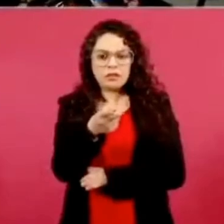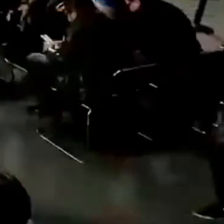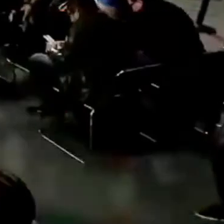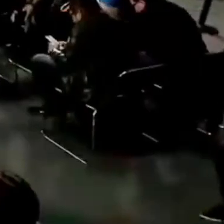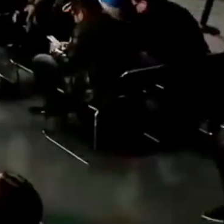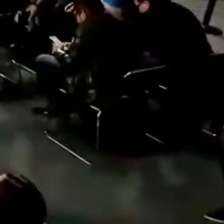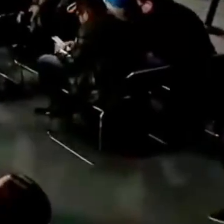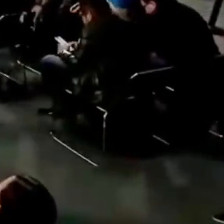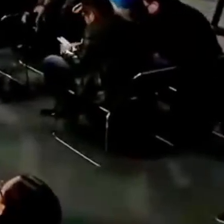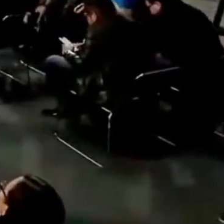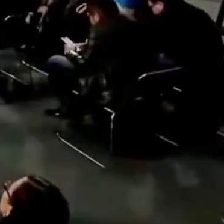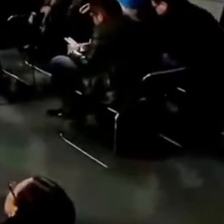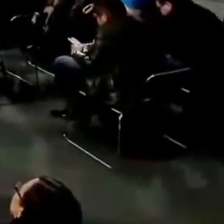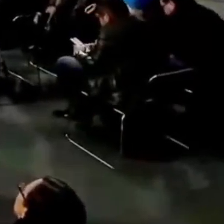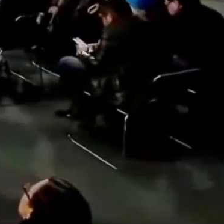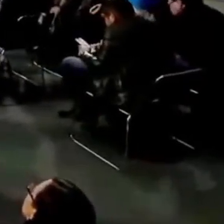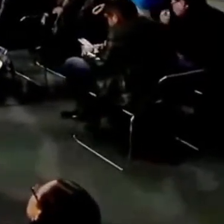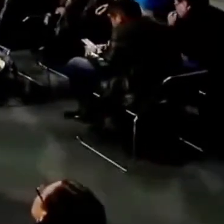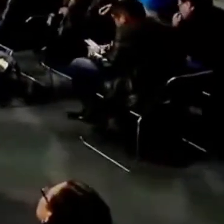una autoridad